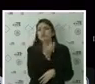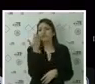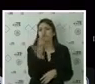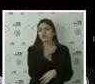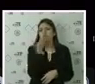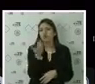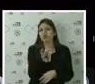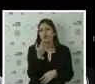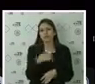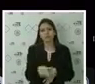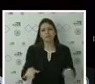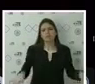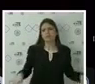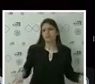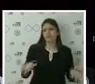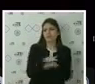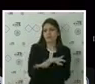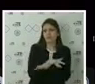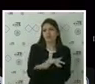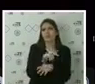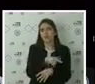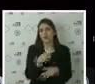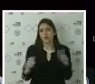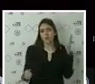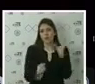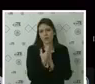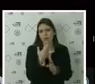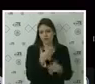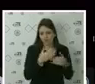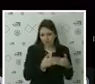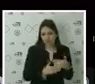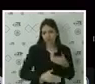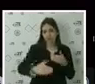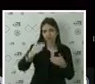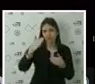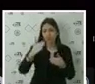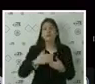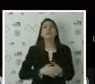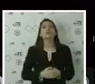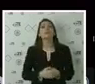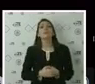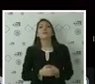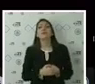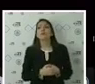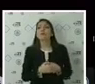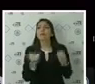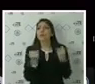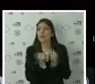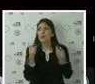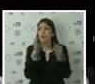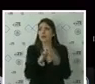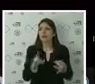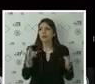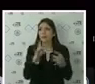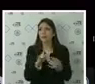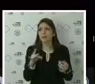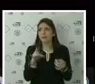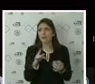la conciencia ante la experiencia de lo que hoy se vive. Y bueno, pues comentarles también